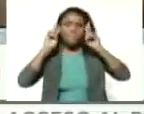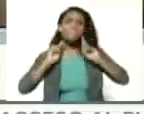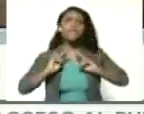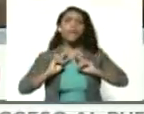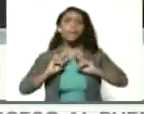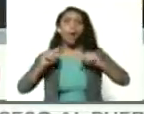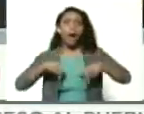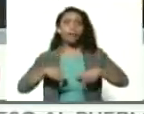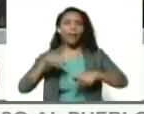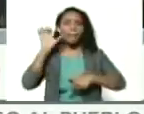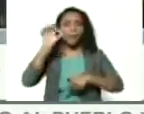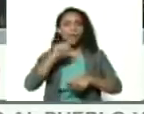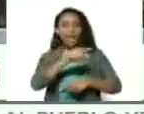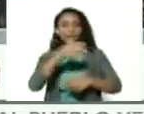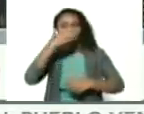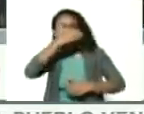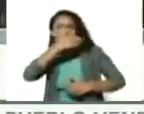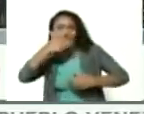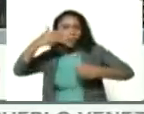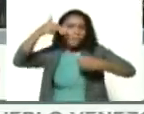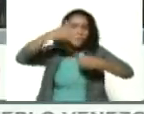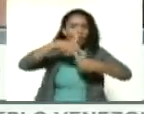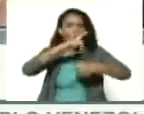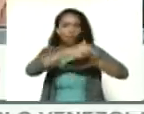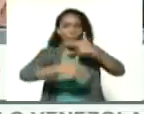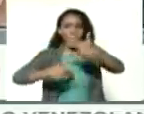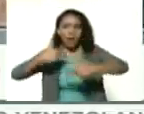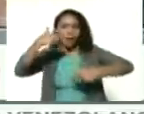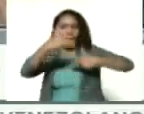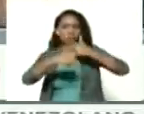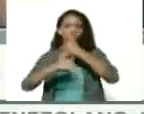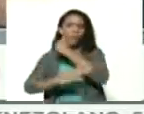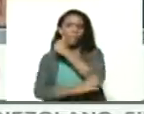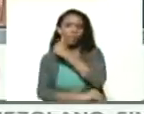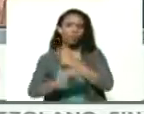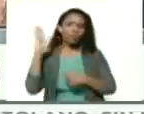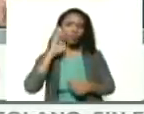país de estos terroristas, de estos bandidos, de estos delincuentes.